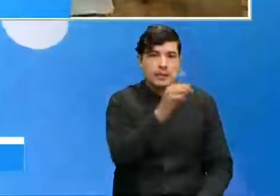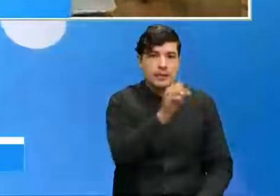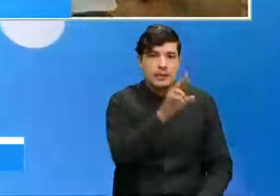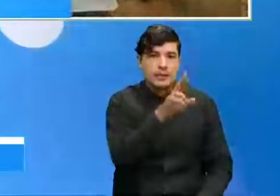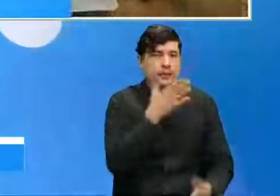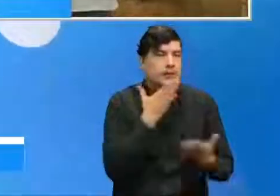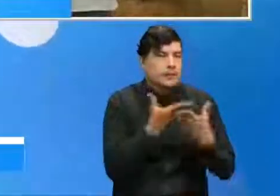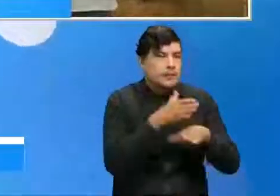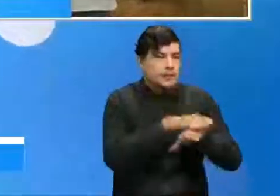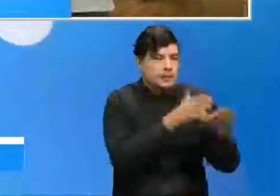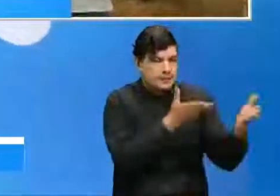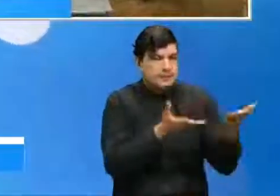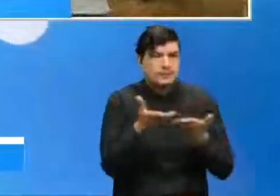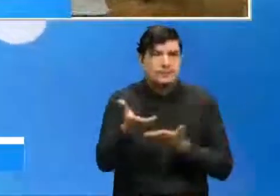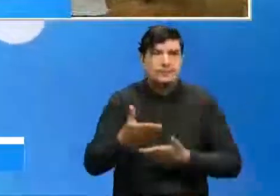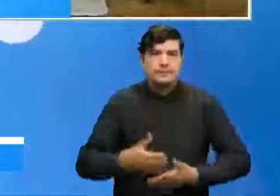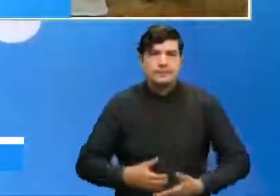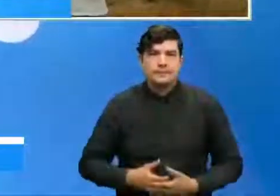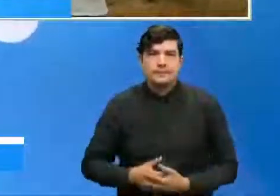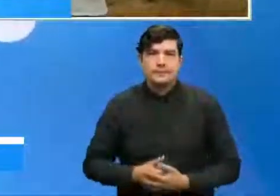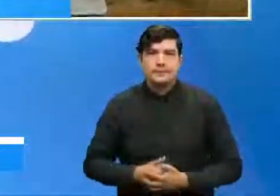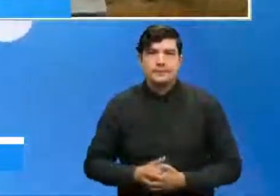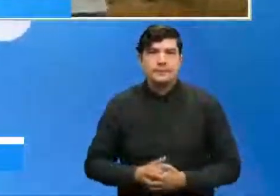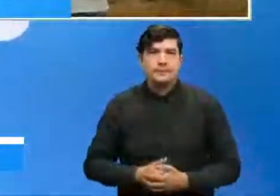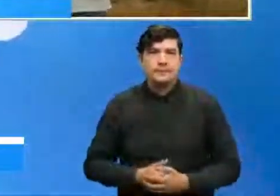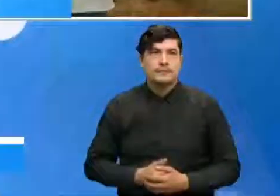tardes. ¿Cómo van los arreglos?